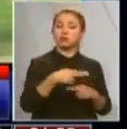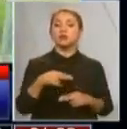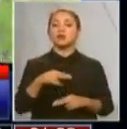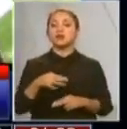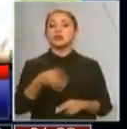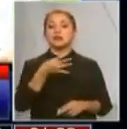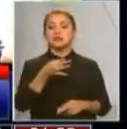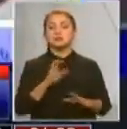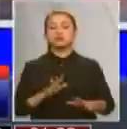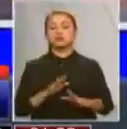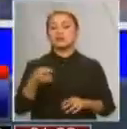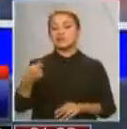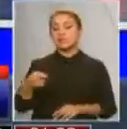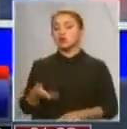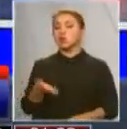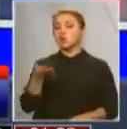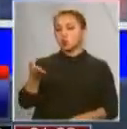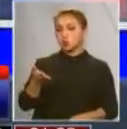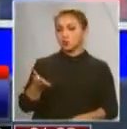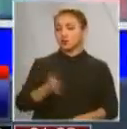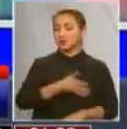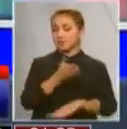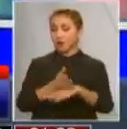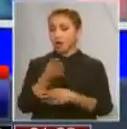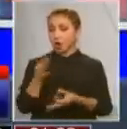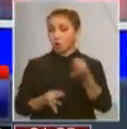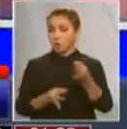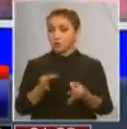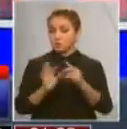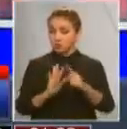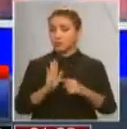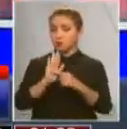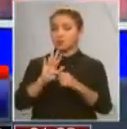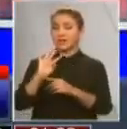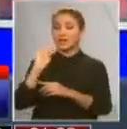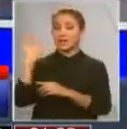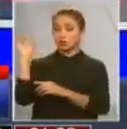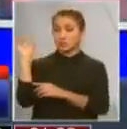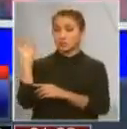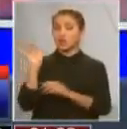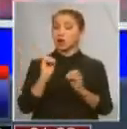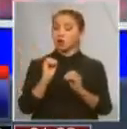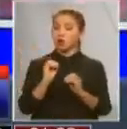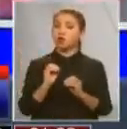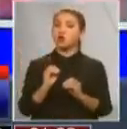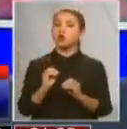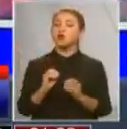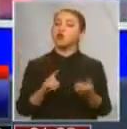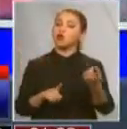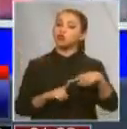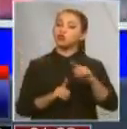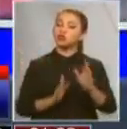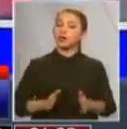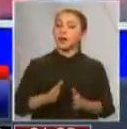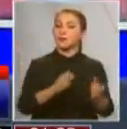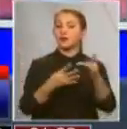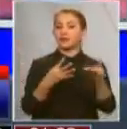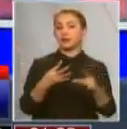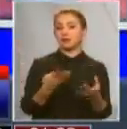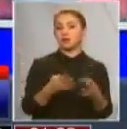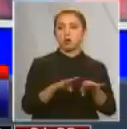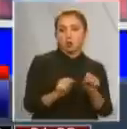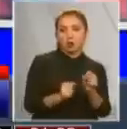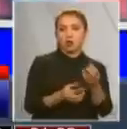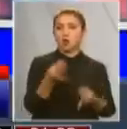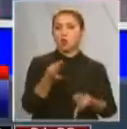señalado insistentemente. Senador, ¿usted va a ir a juicio para demostrar esa inocencia o se abre alguna salida alternativa como un acuerdo